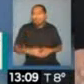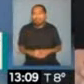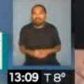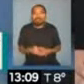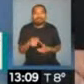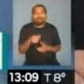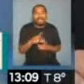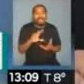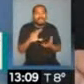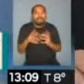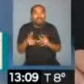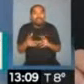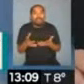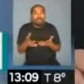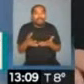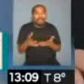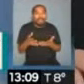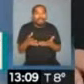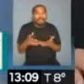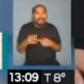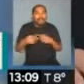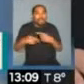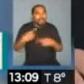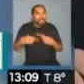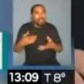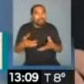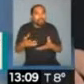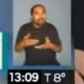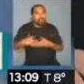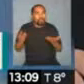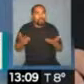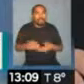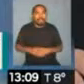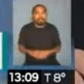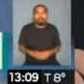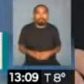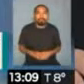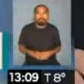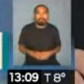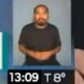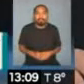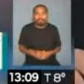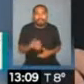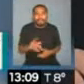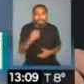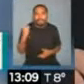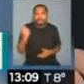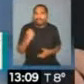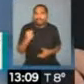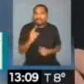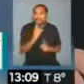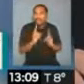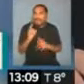social en el cual es muy importante para el desarrollo de nuestras regiones, de nuestros